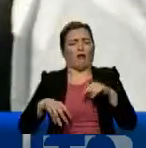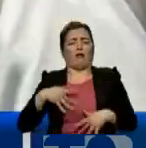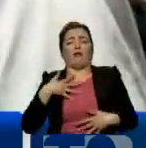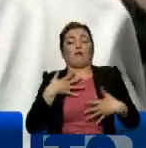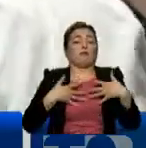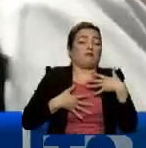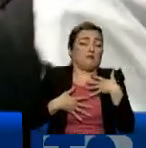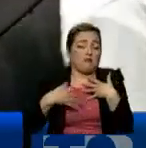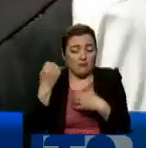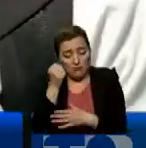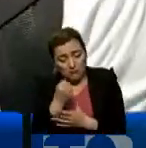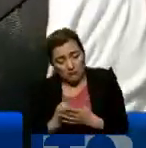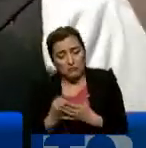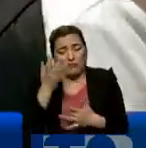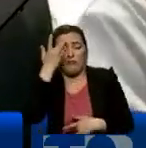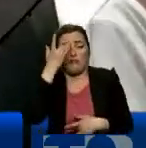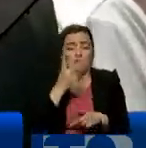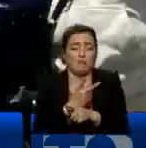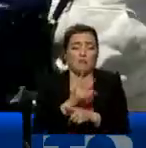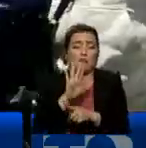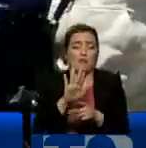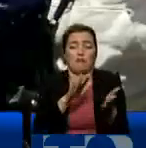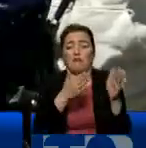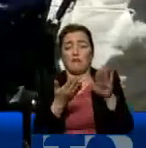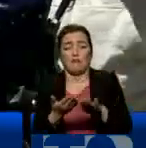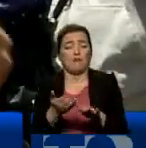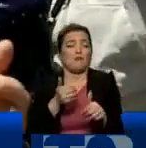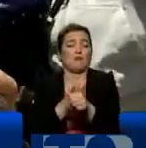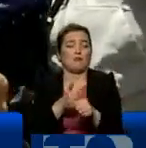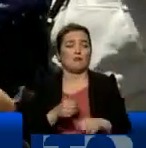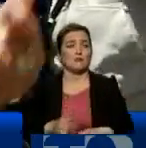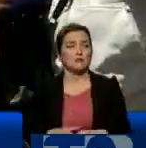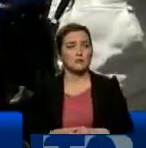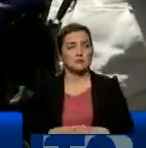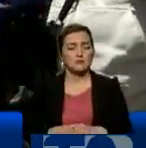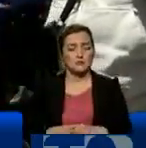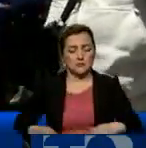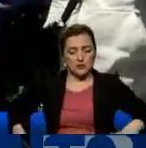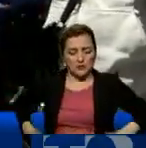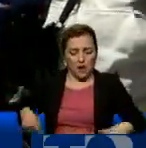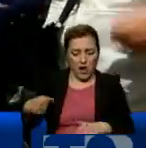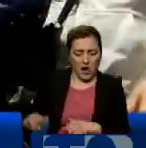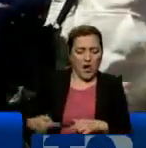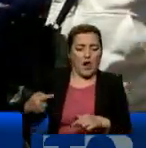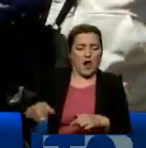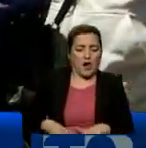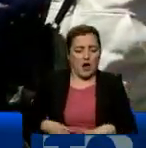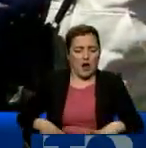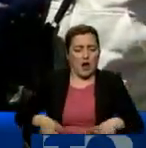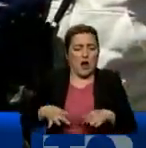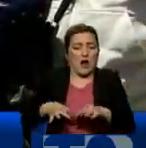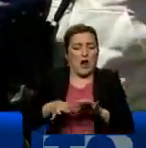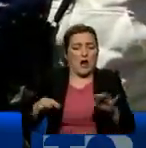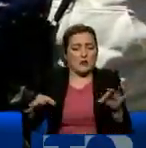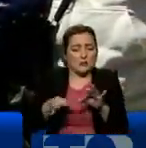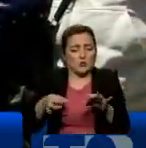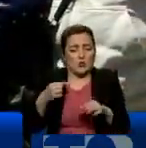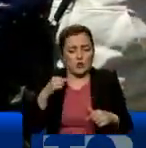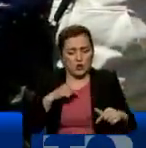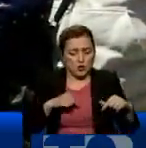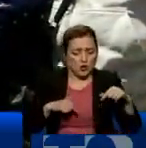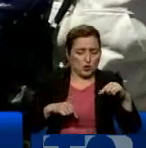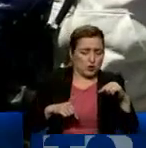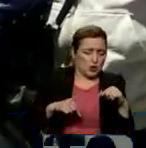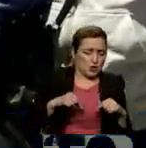se comienza a desmayar, comienza a acabarse su vida. El hecho de no dializarnos, nuestro organismo se llena de toxinas. Empezamos a